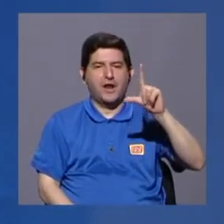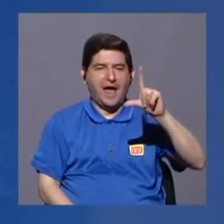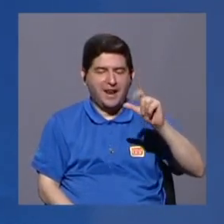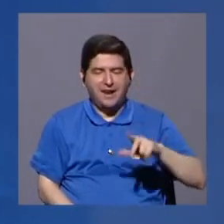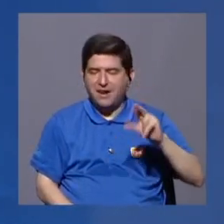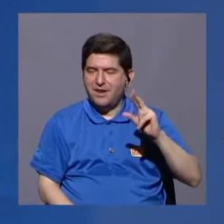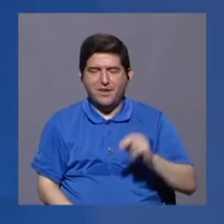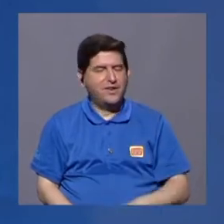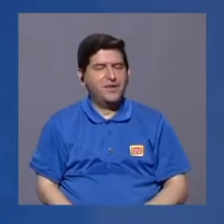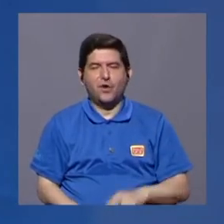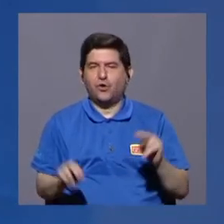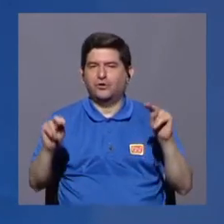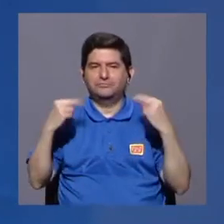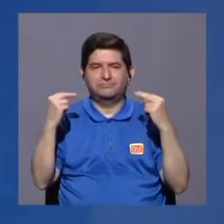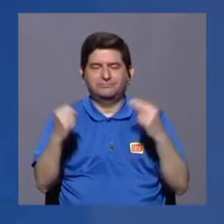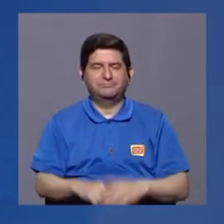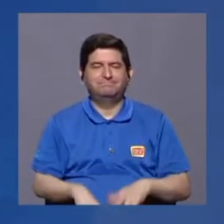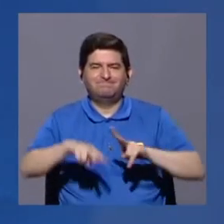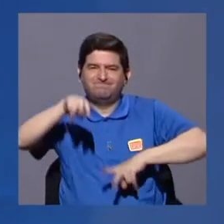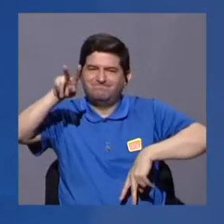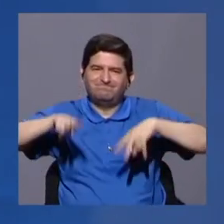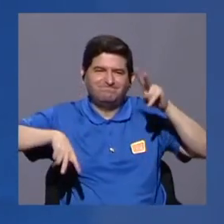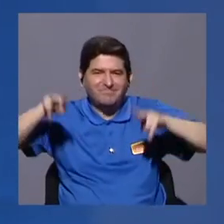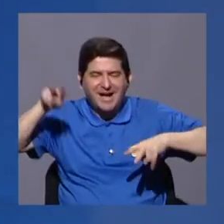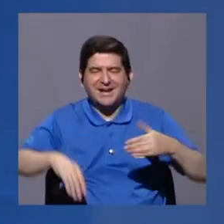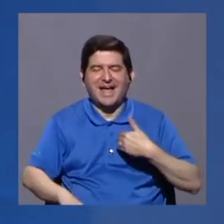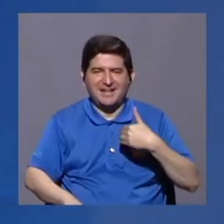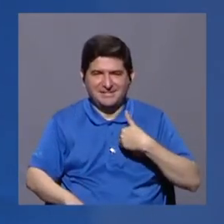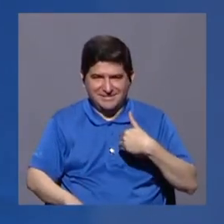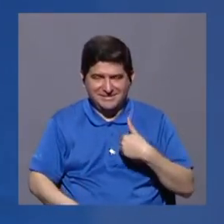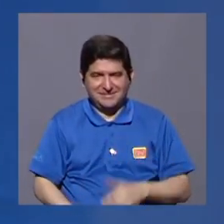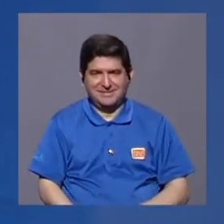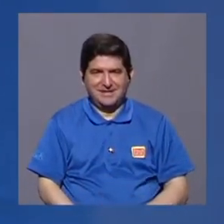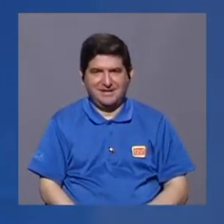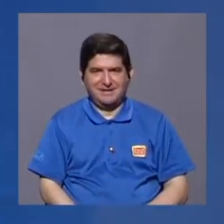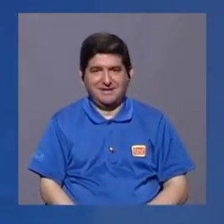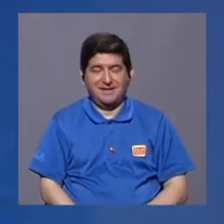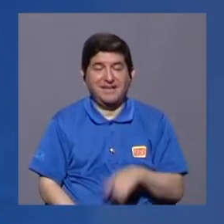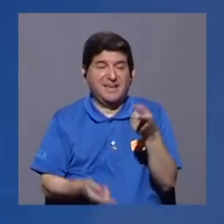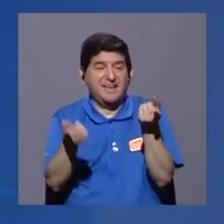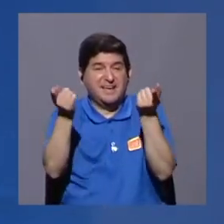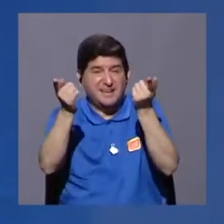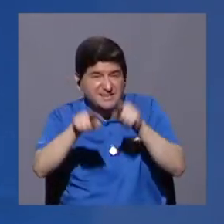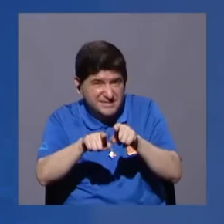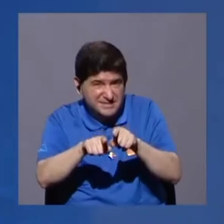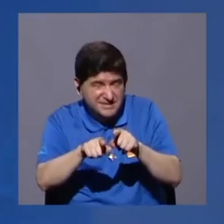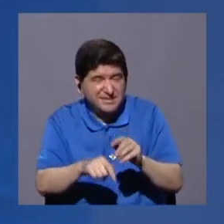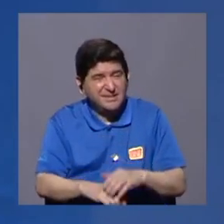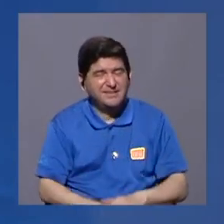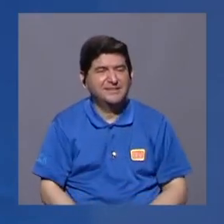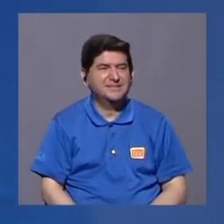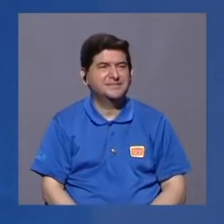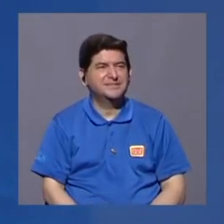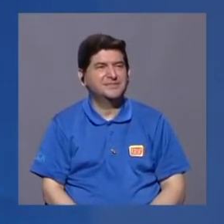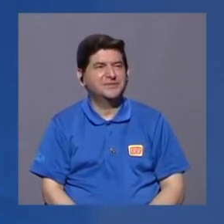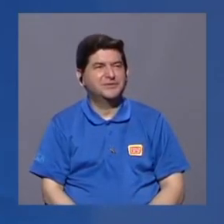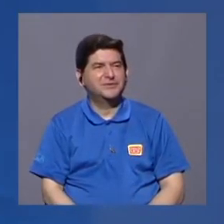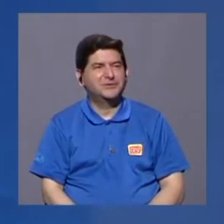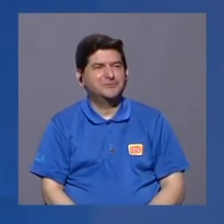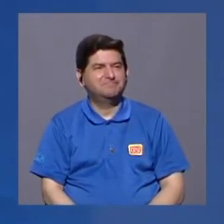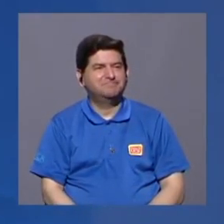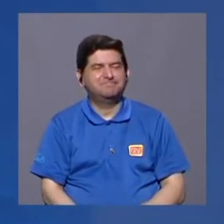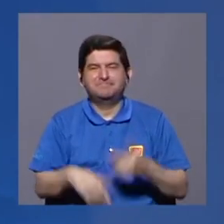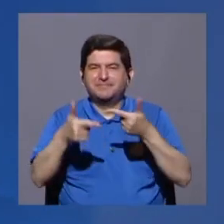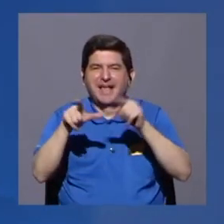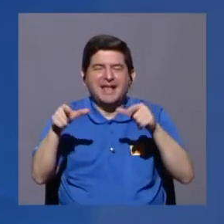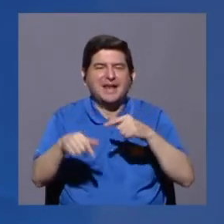las variantes que tienen una de las mutaciones lo que se llama en en